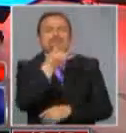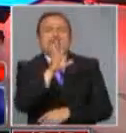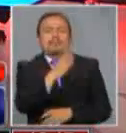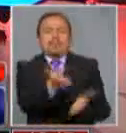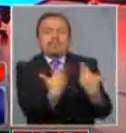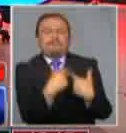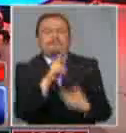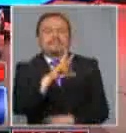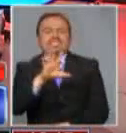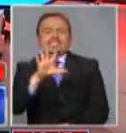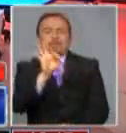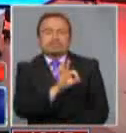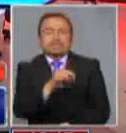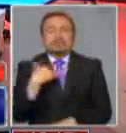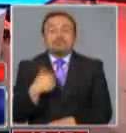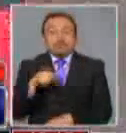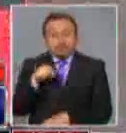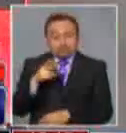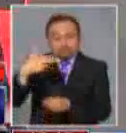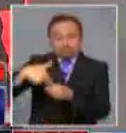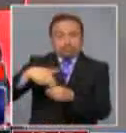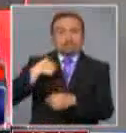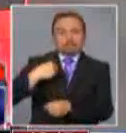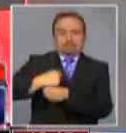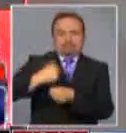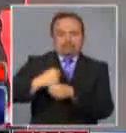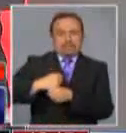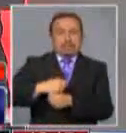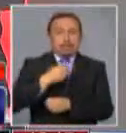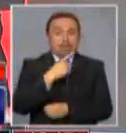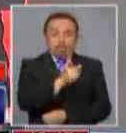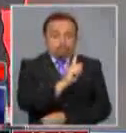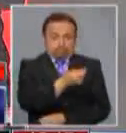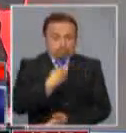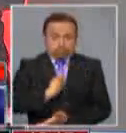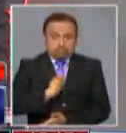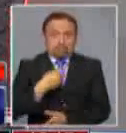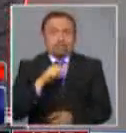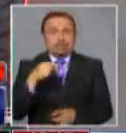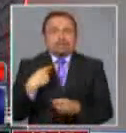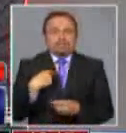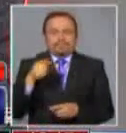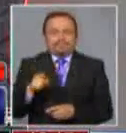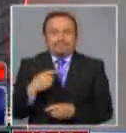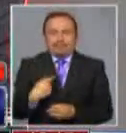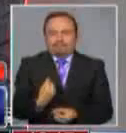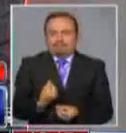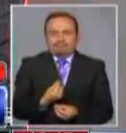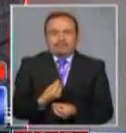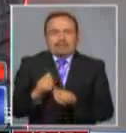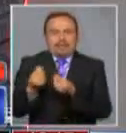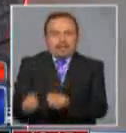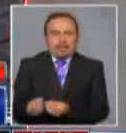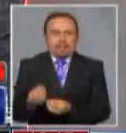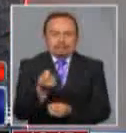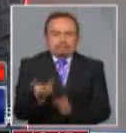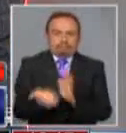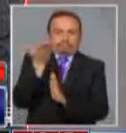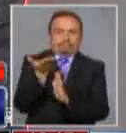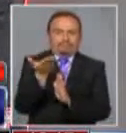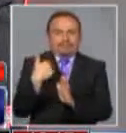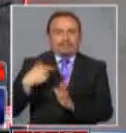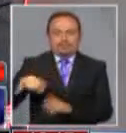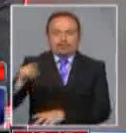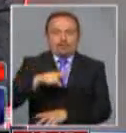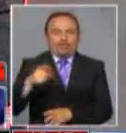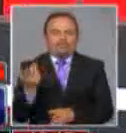25% porque yo uso El combustible para trabajar y cuando usted no me subvenciona yo eso tengo que traspasar selo a tarifa a a mi